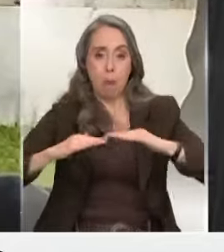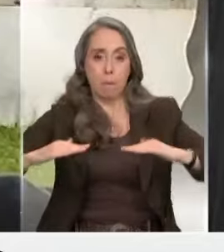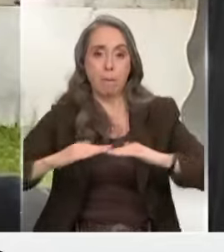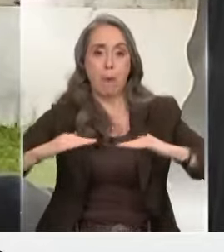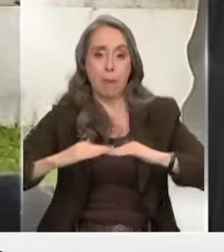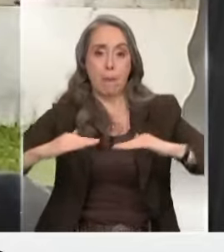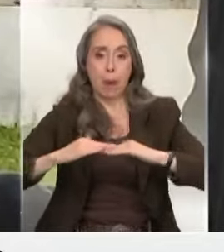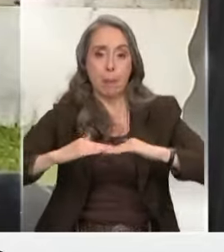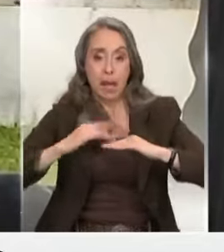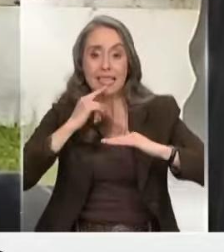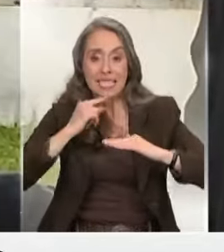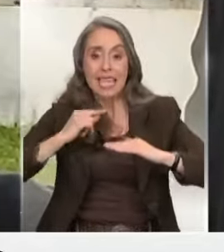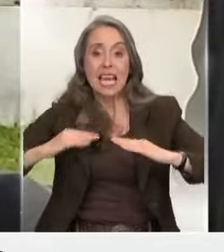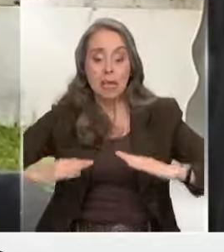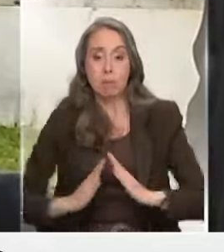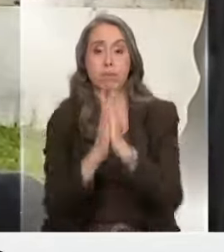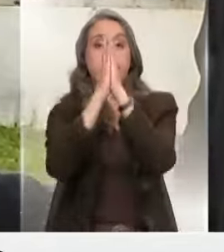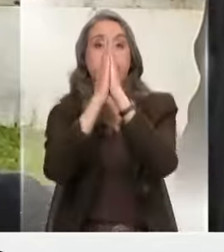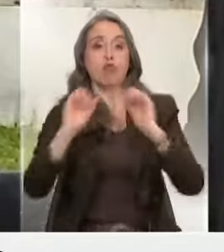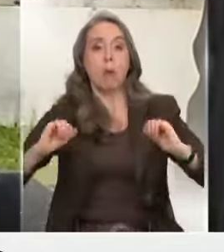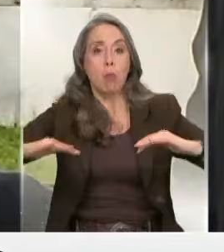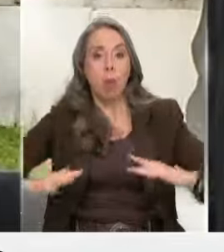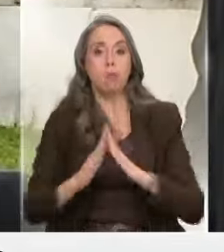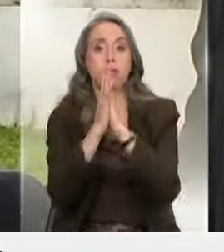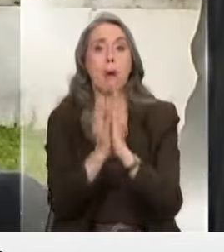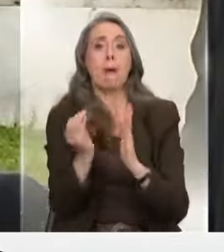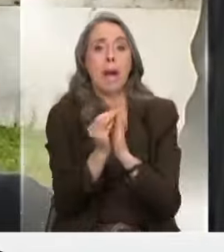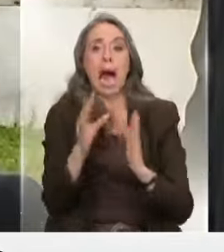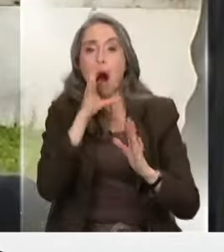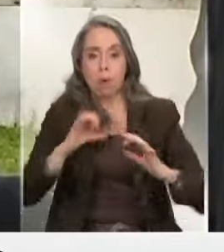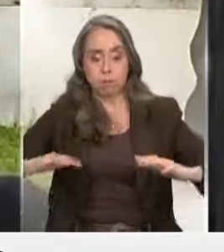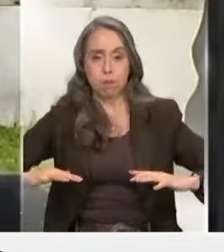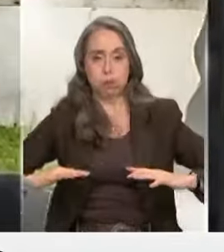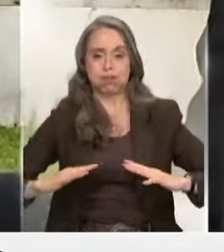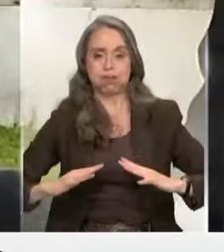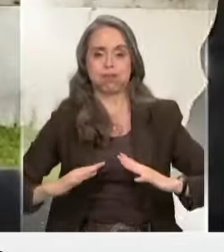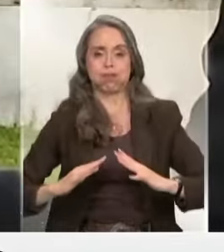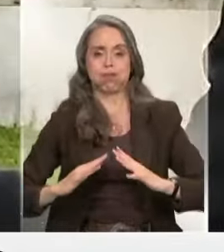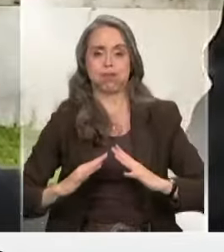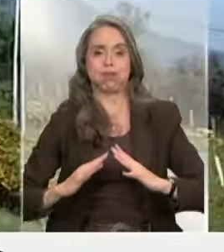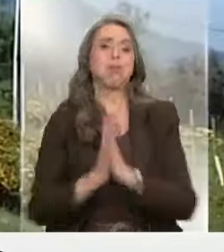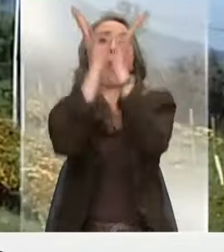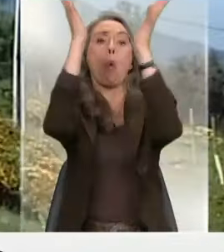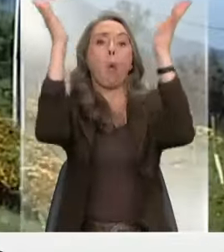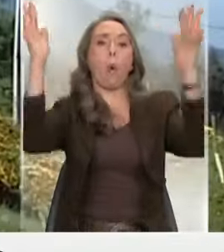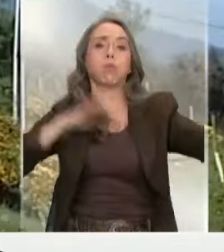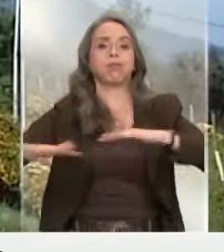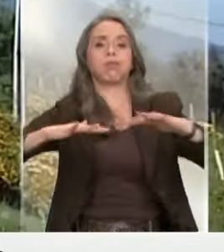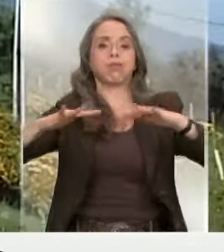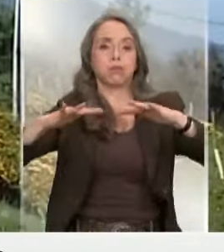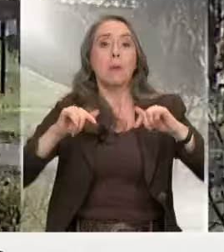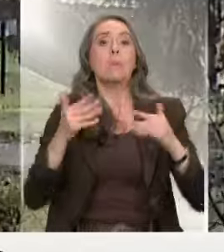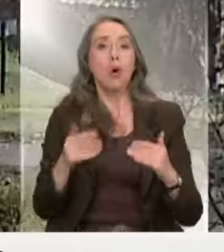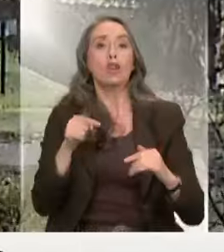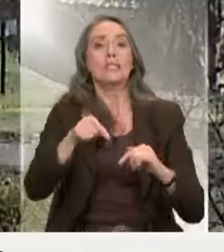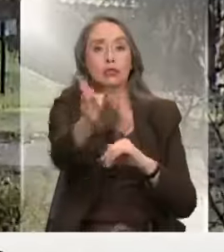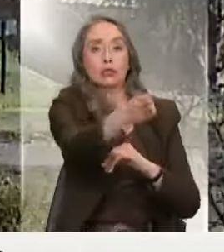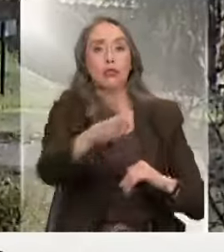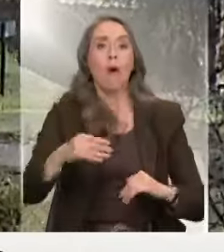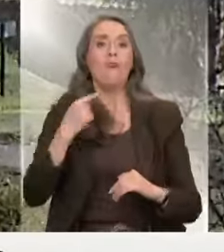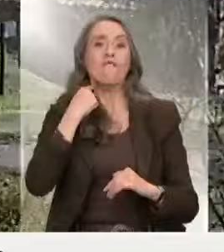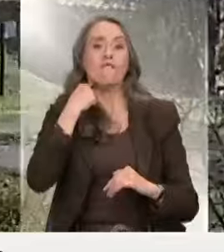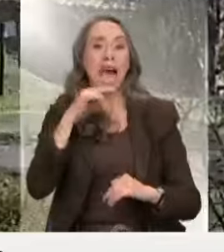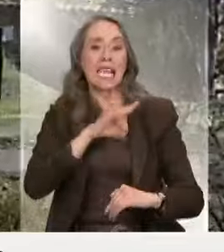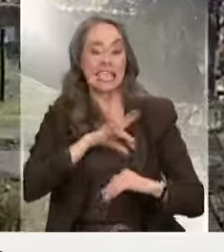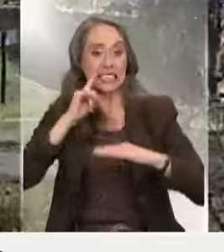hacer este movimiento, pero no lo hacen y van acumulando hasta que lo liberan. Y eso es un poco lo que van haciendo las fallas superficiales que